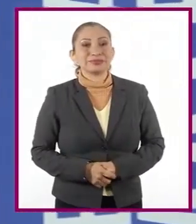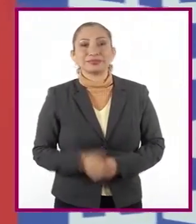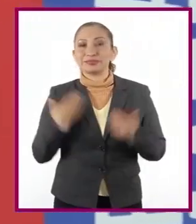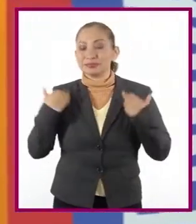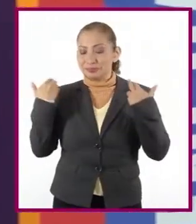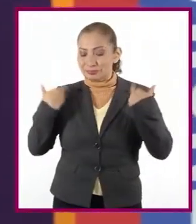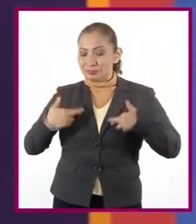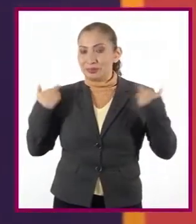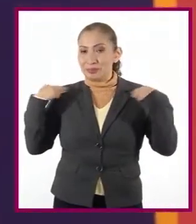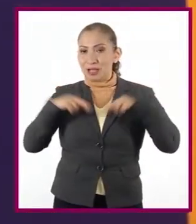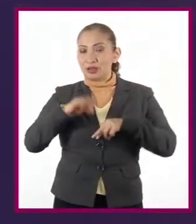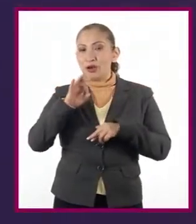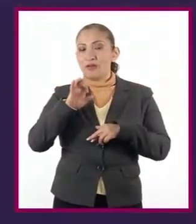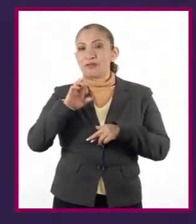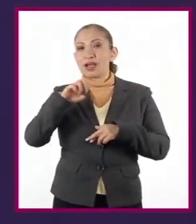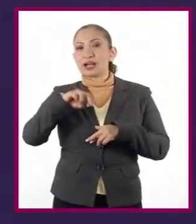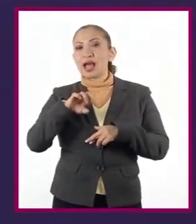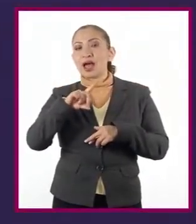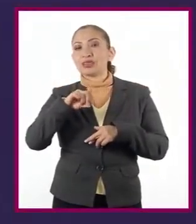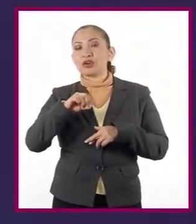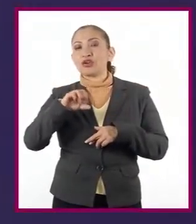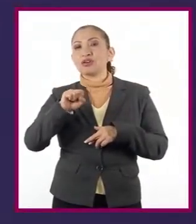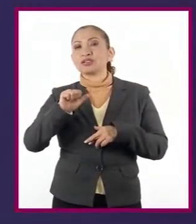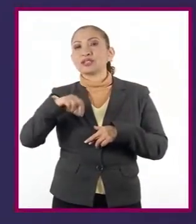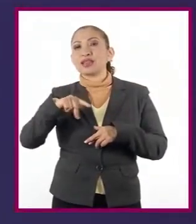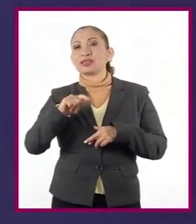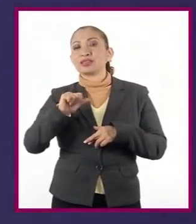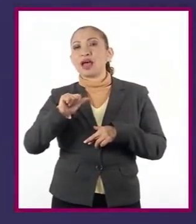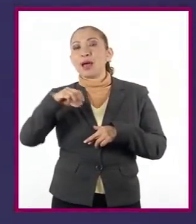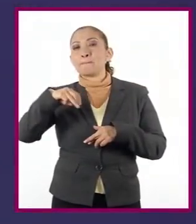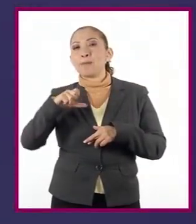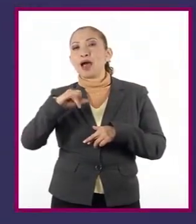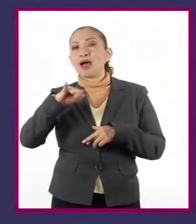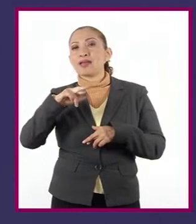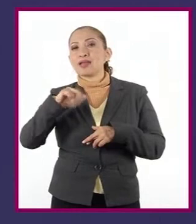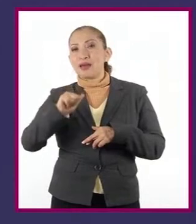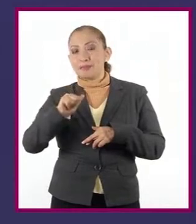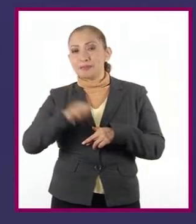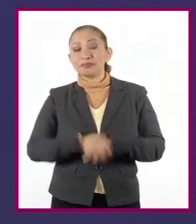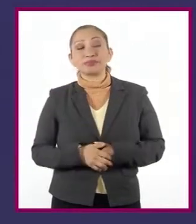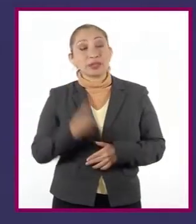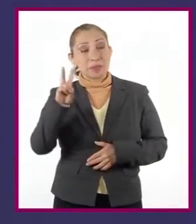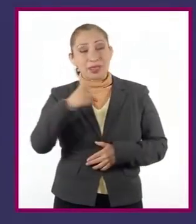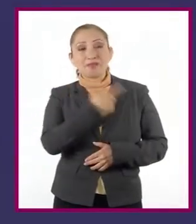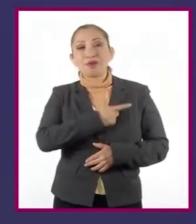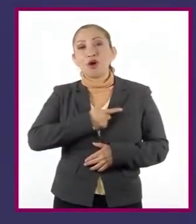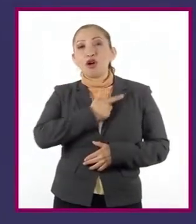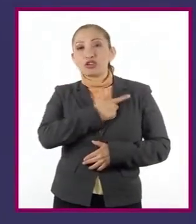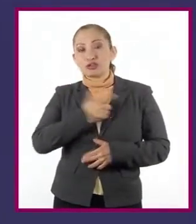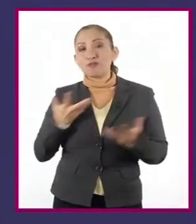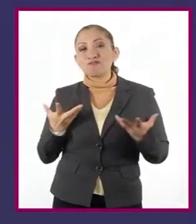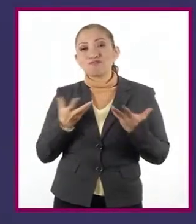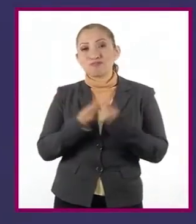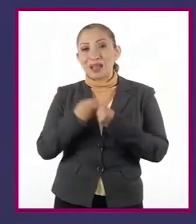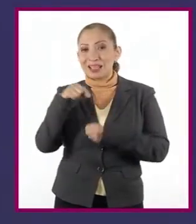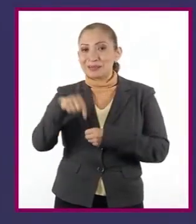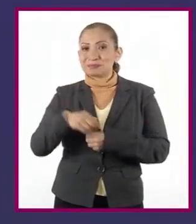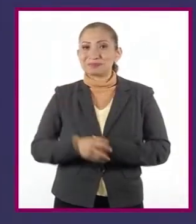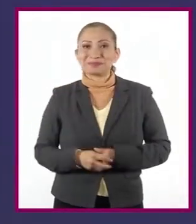Soy el profesor Fernando Santamaría Gutiérrez y efectivamente es un gusto encontrarnos por